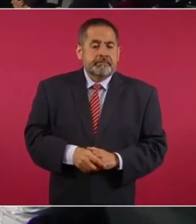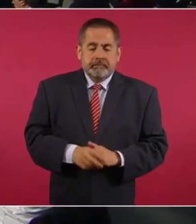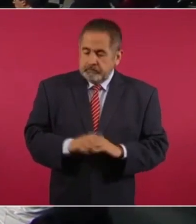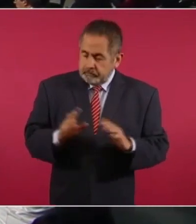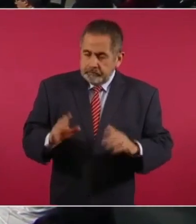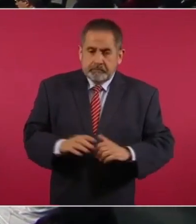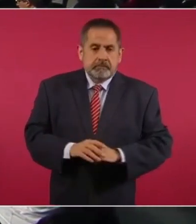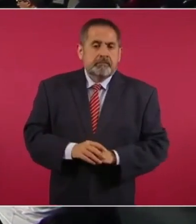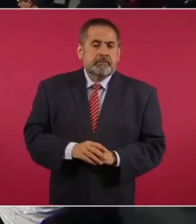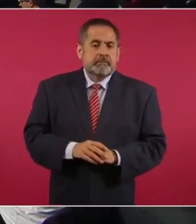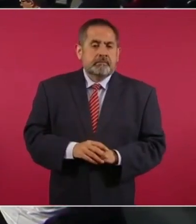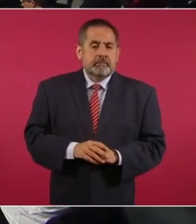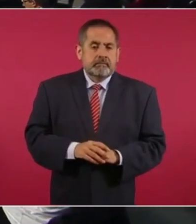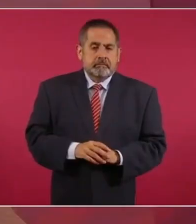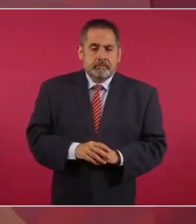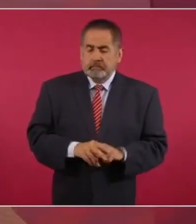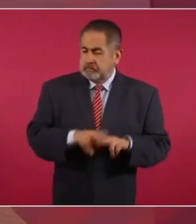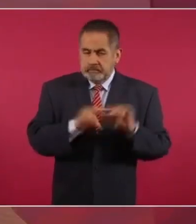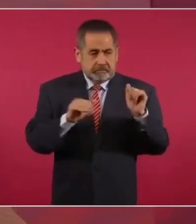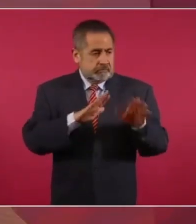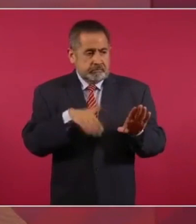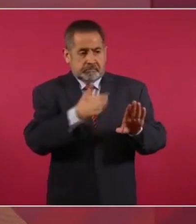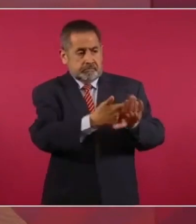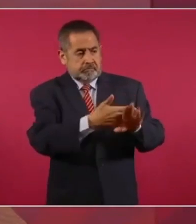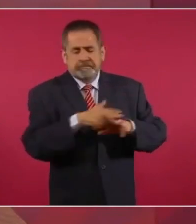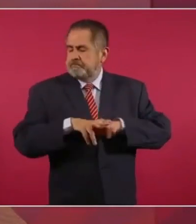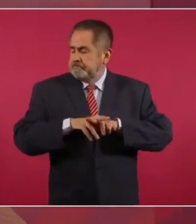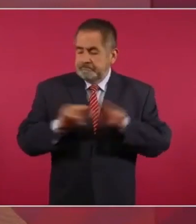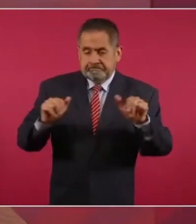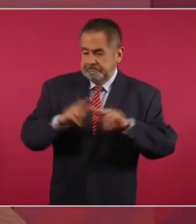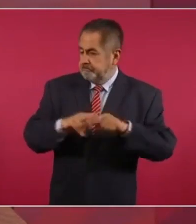Entonces, contra nadie,